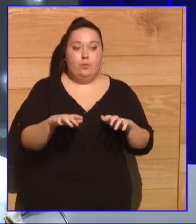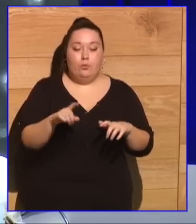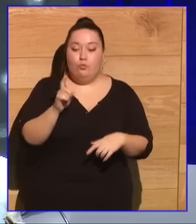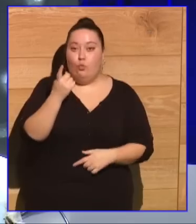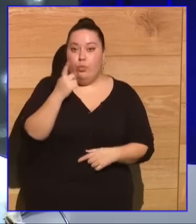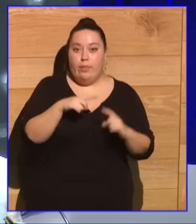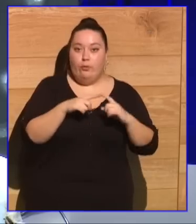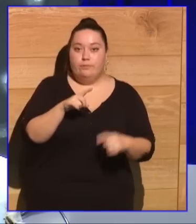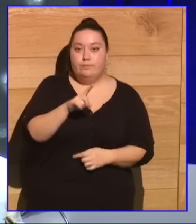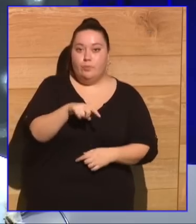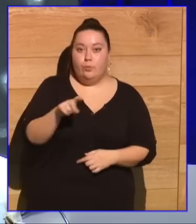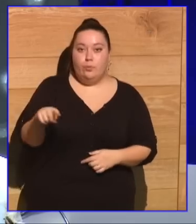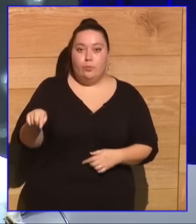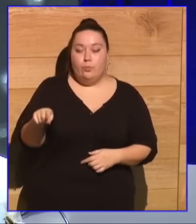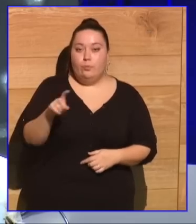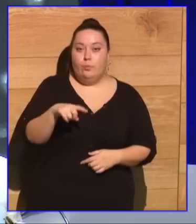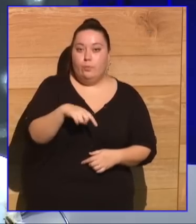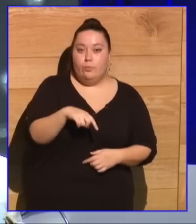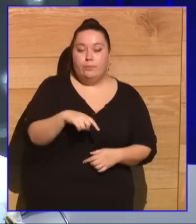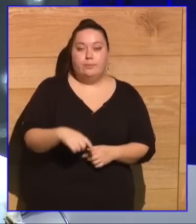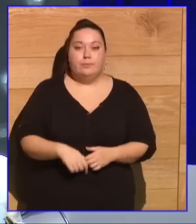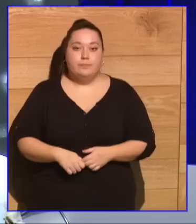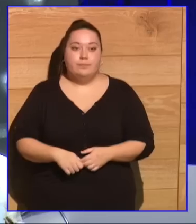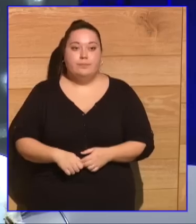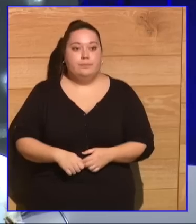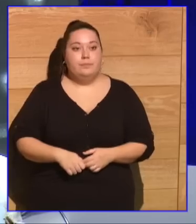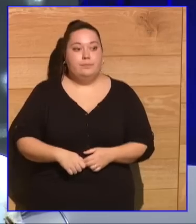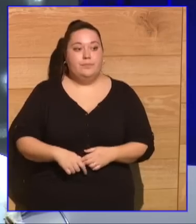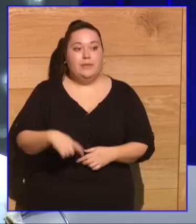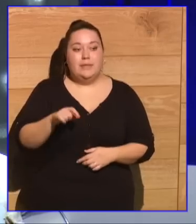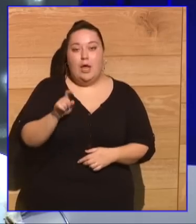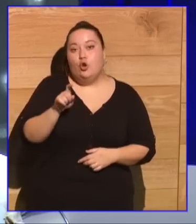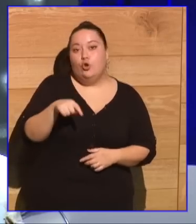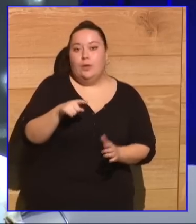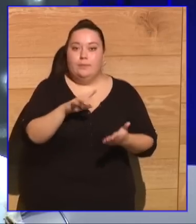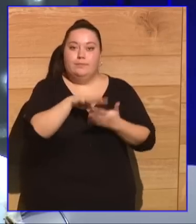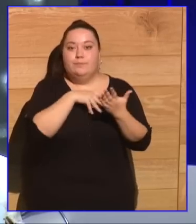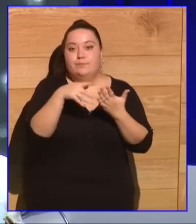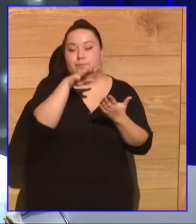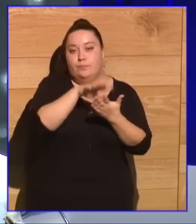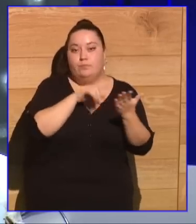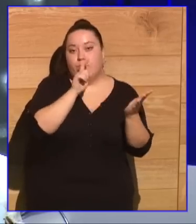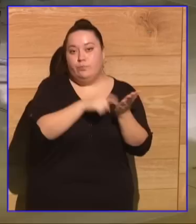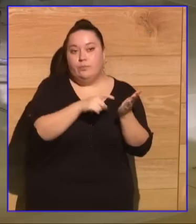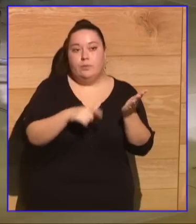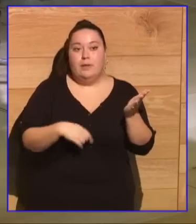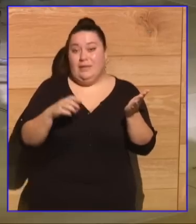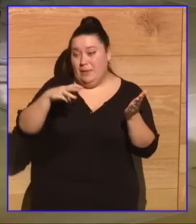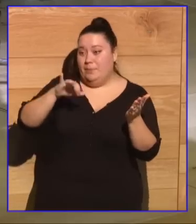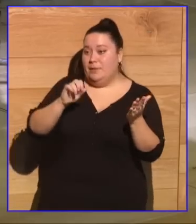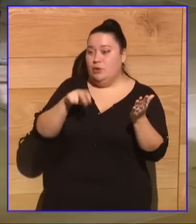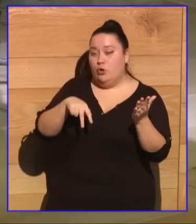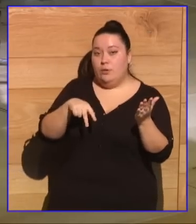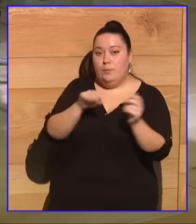dedo, que no hay polifonía, no hay dos notas a la vez. ¿Os recordáis que esa nota precisamente... Lalo Schifrin es el cuando habla- de, el de Misión Imposible, el ¿no? de Misión Sí.